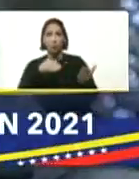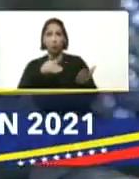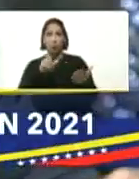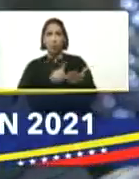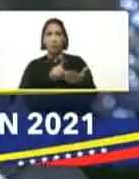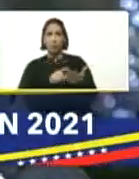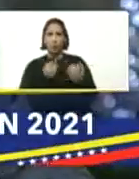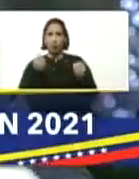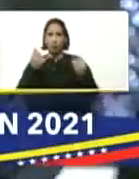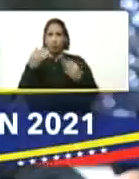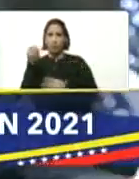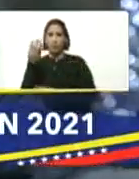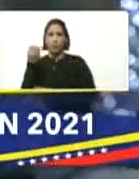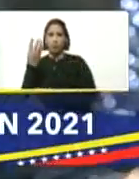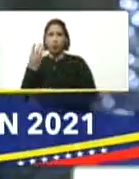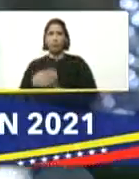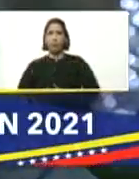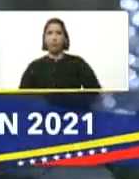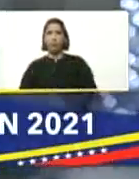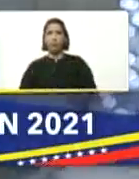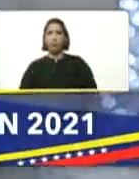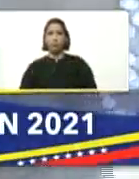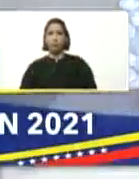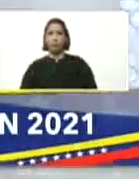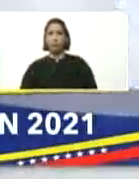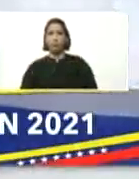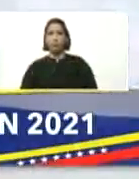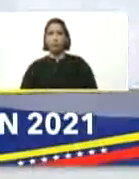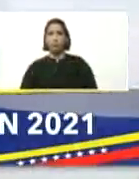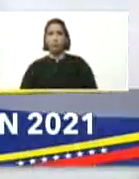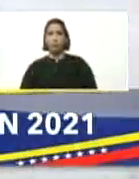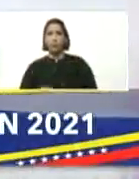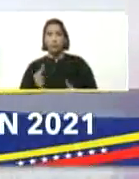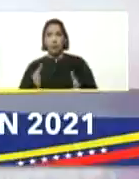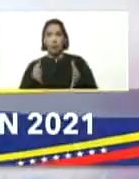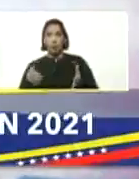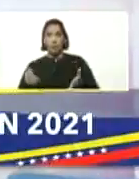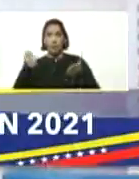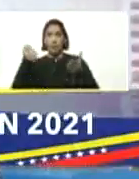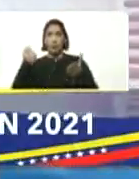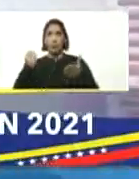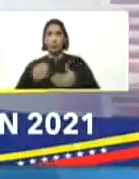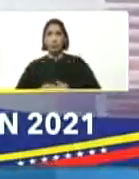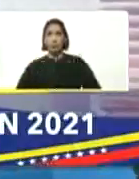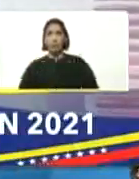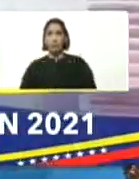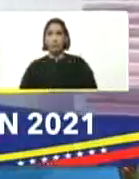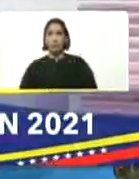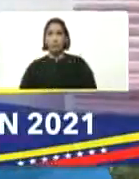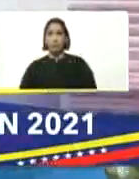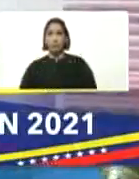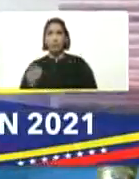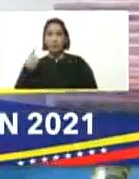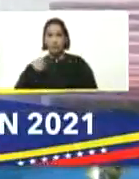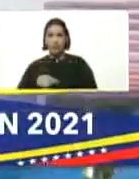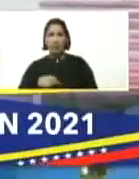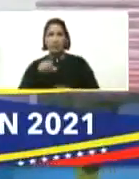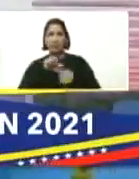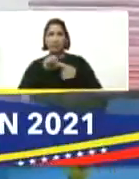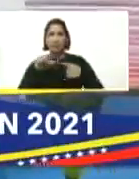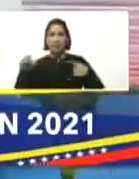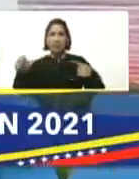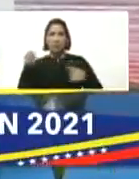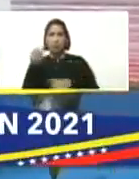cantidad de seminarios, foros, por ejemplo, con Perla Suez, ganadora del premio Rómulo Gallegos, vamos a tener un seminario